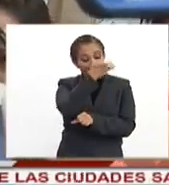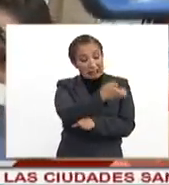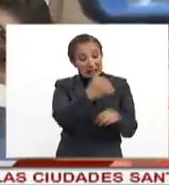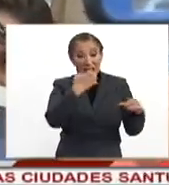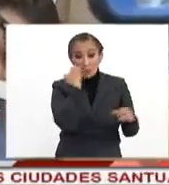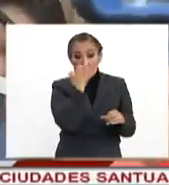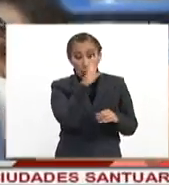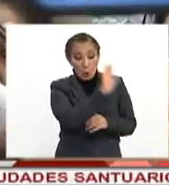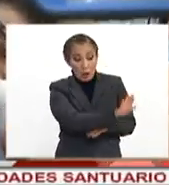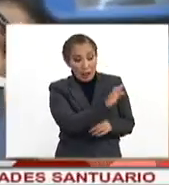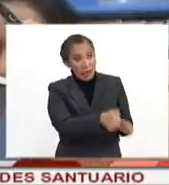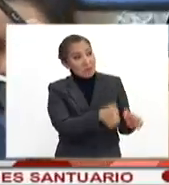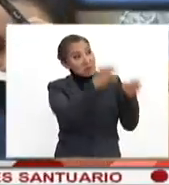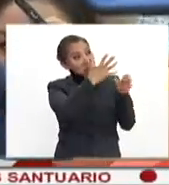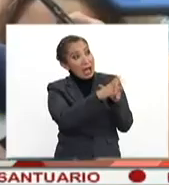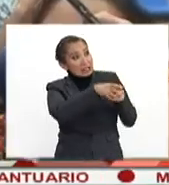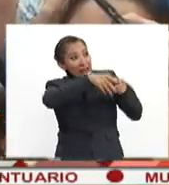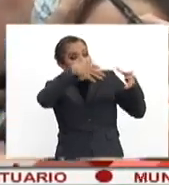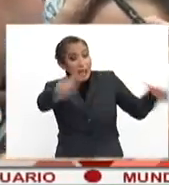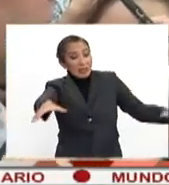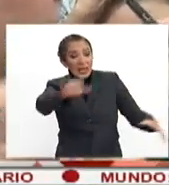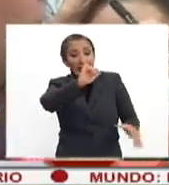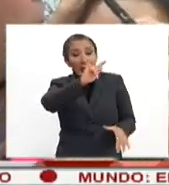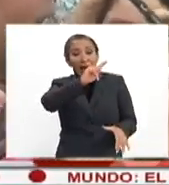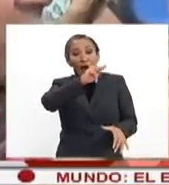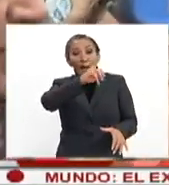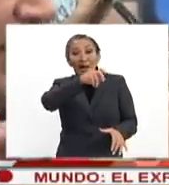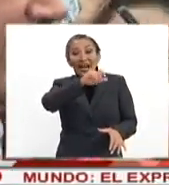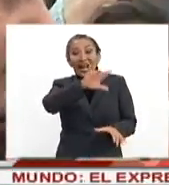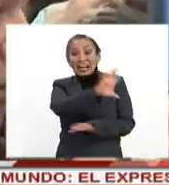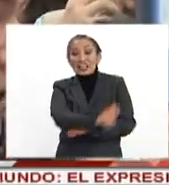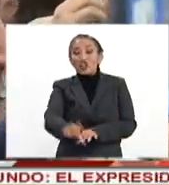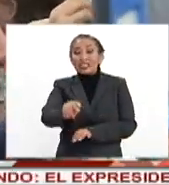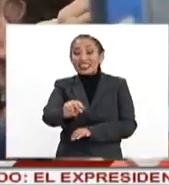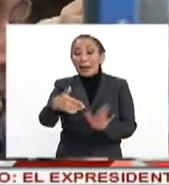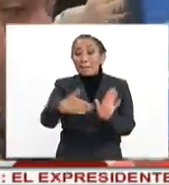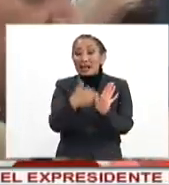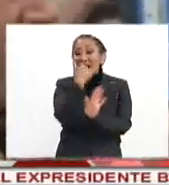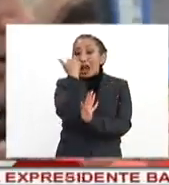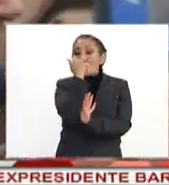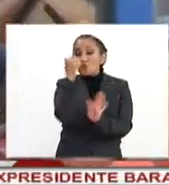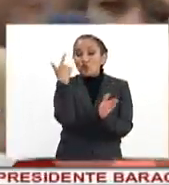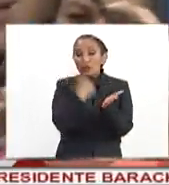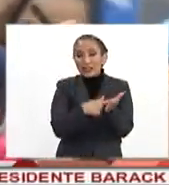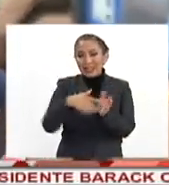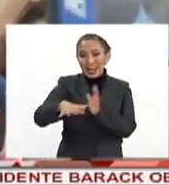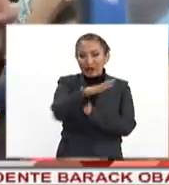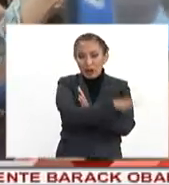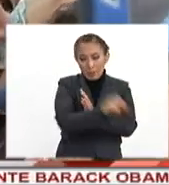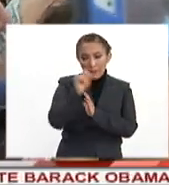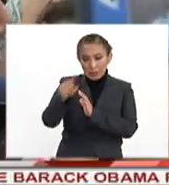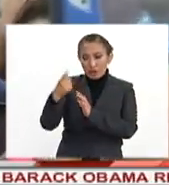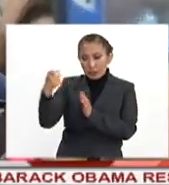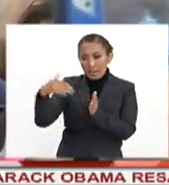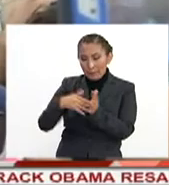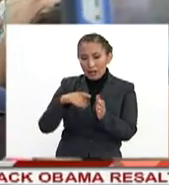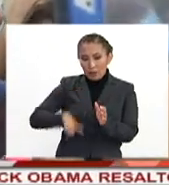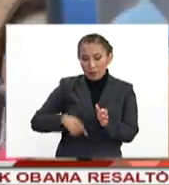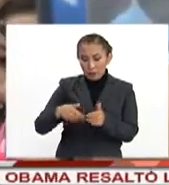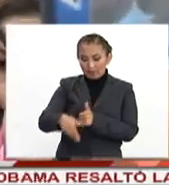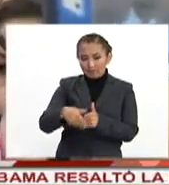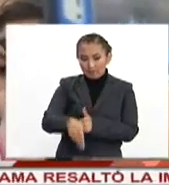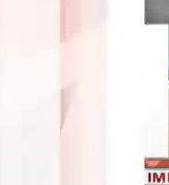esta institución es la más grande de Iberoamérica, con 580,000 alumnos, 100,000 de ellos integrados en este